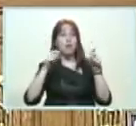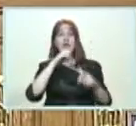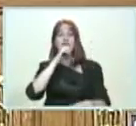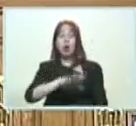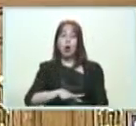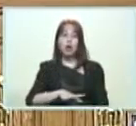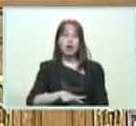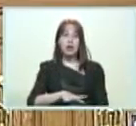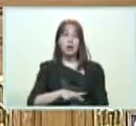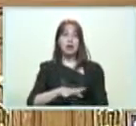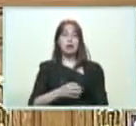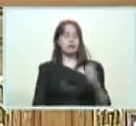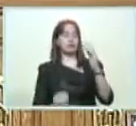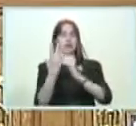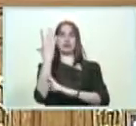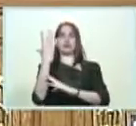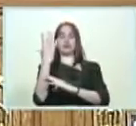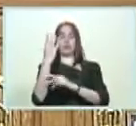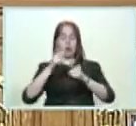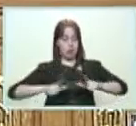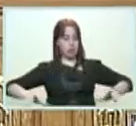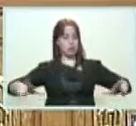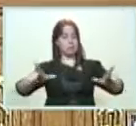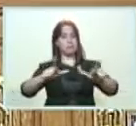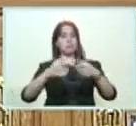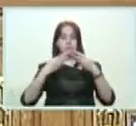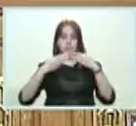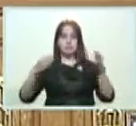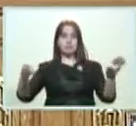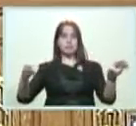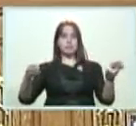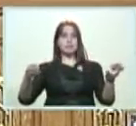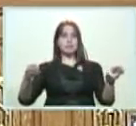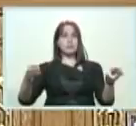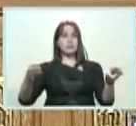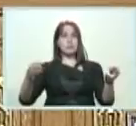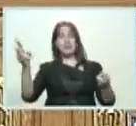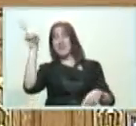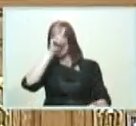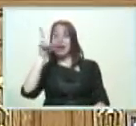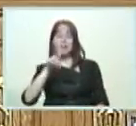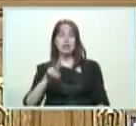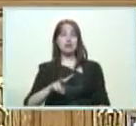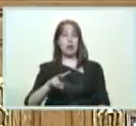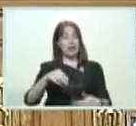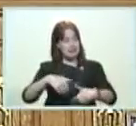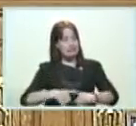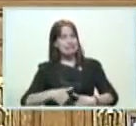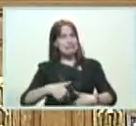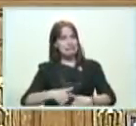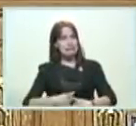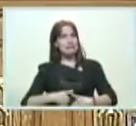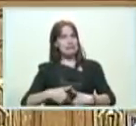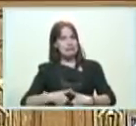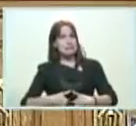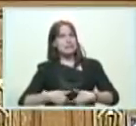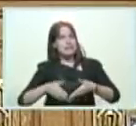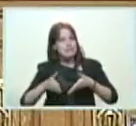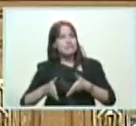histórico para abrirle espacios a la Venezuela que puja por terminar de